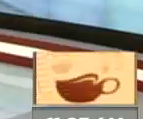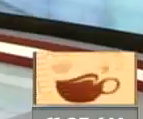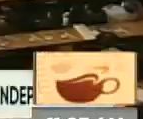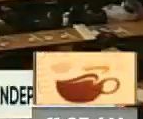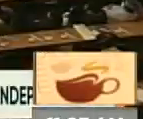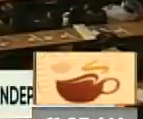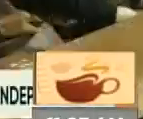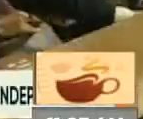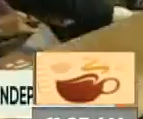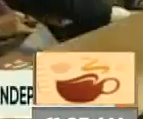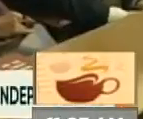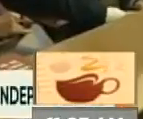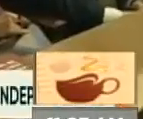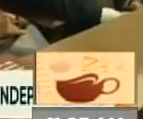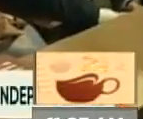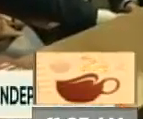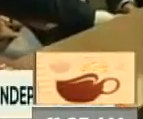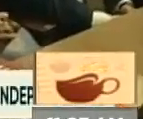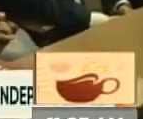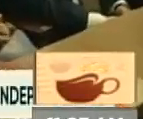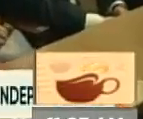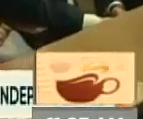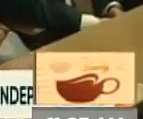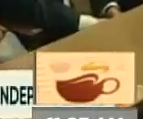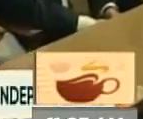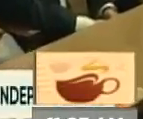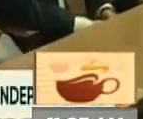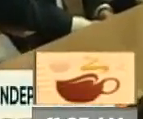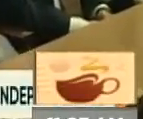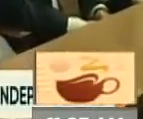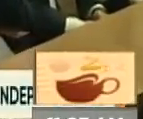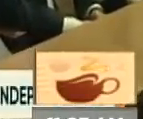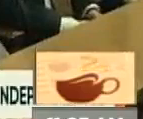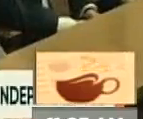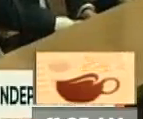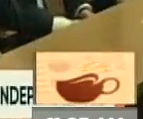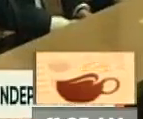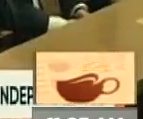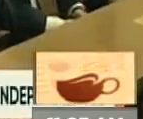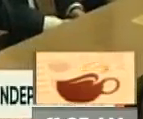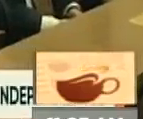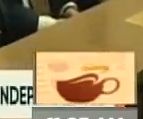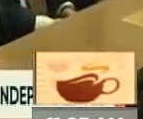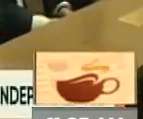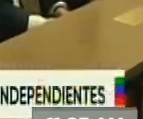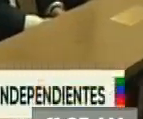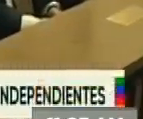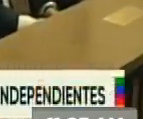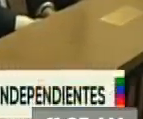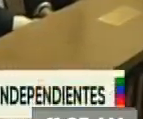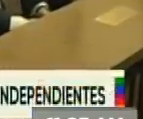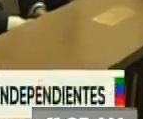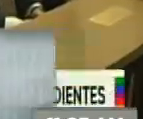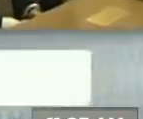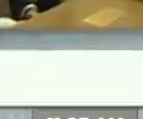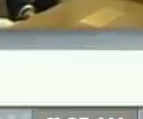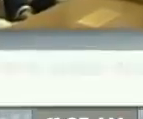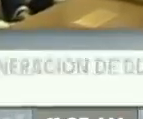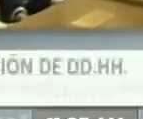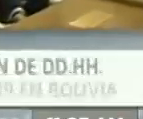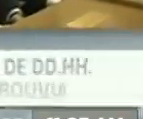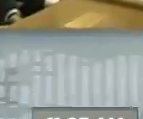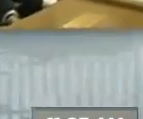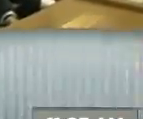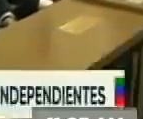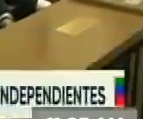señal. En nombre de la Comisión Interamericana de Derechos Humanos, agradezco la invitación que nos fue extendida para acompañar